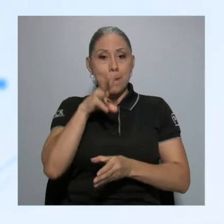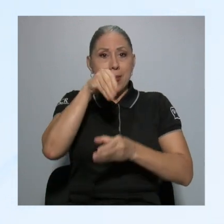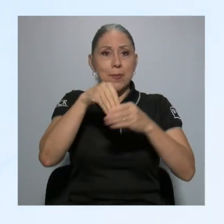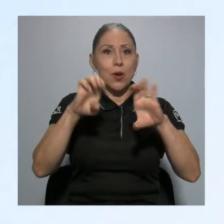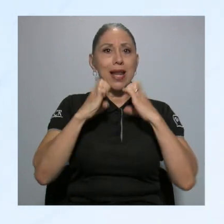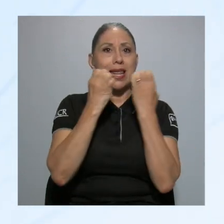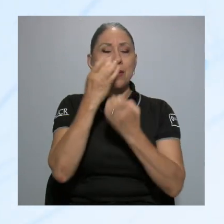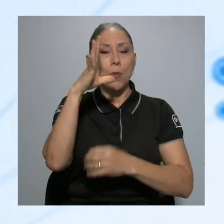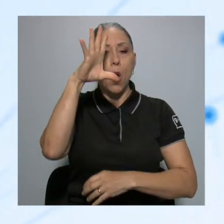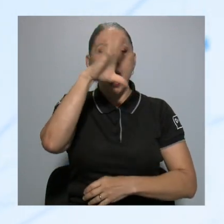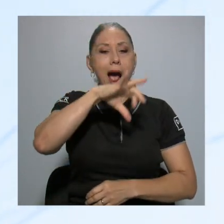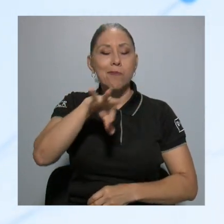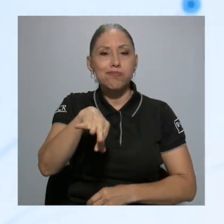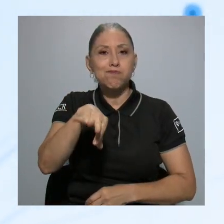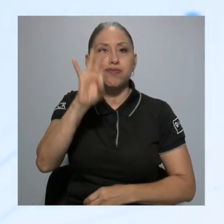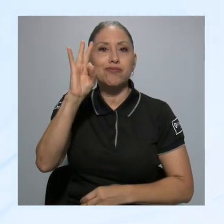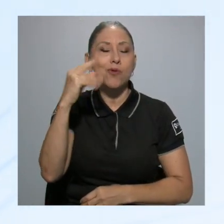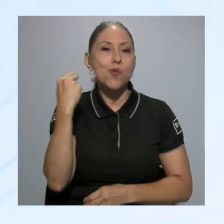fósil.